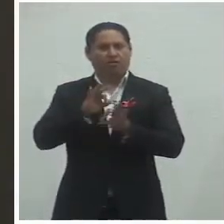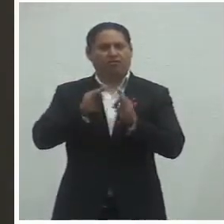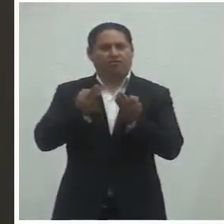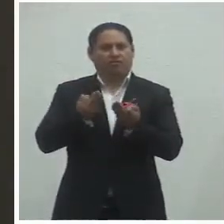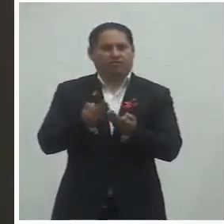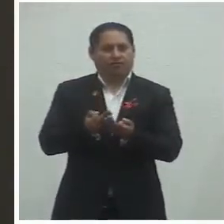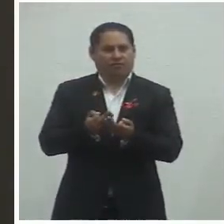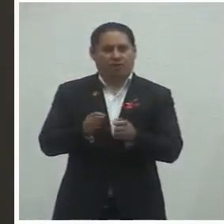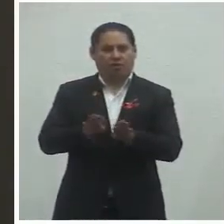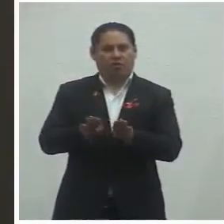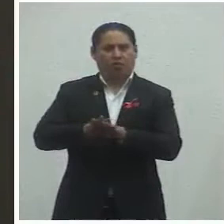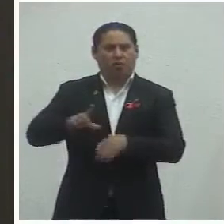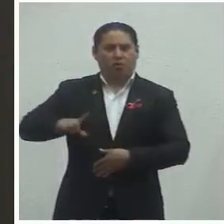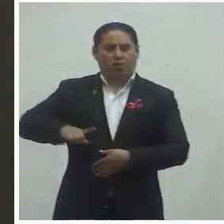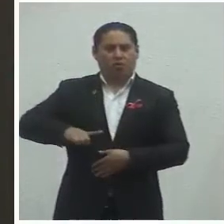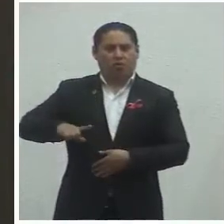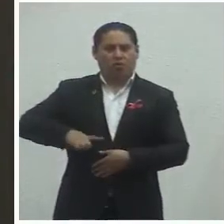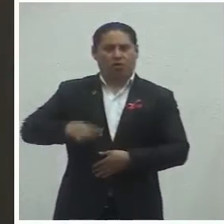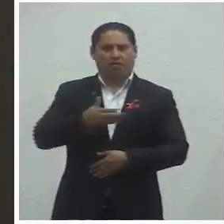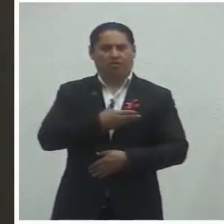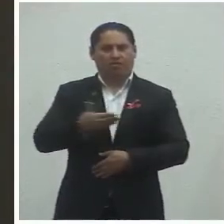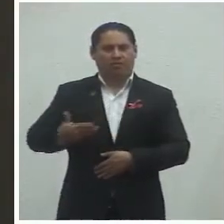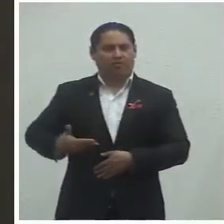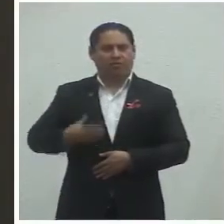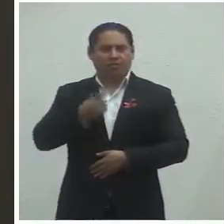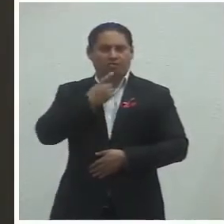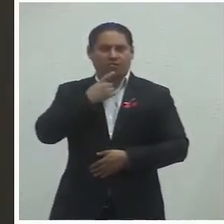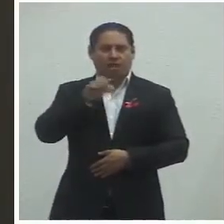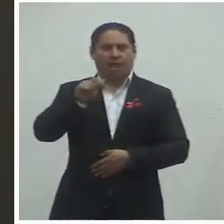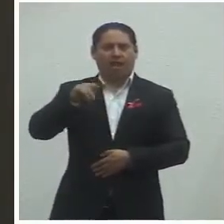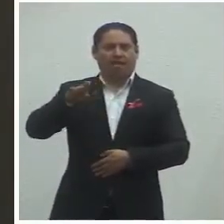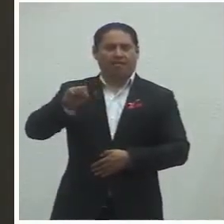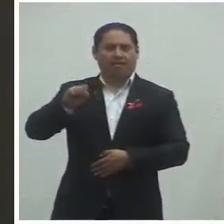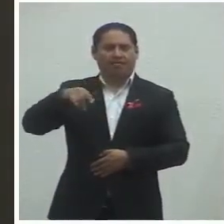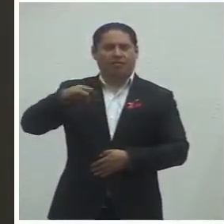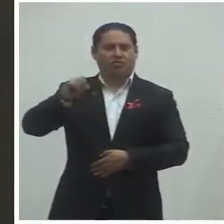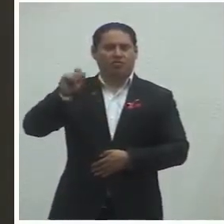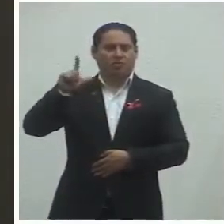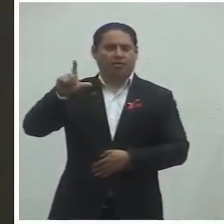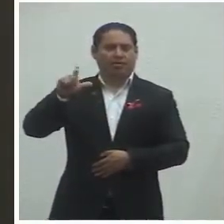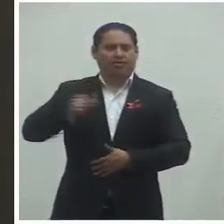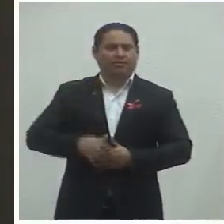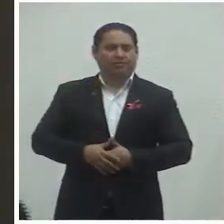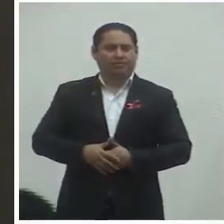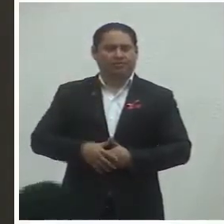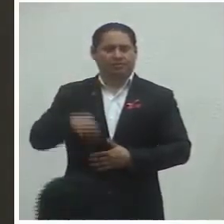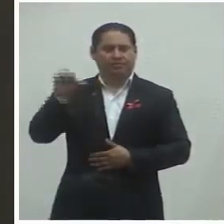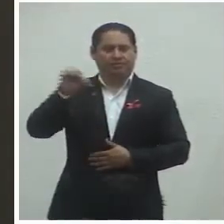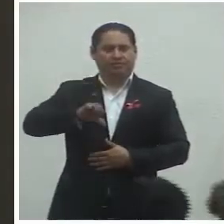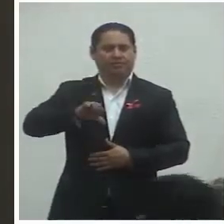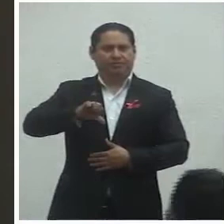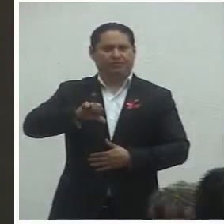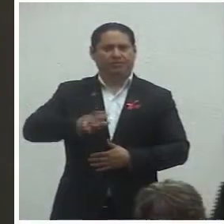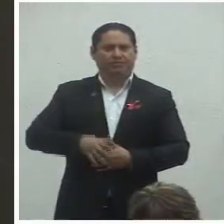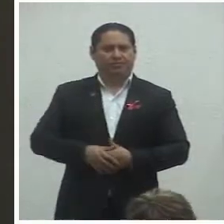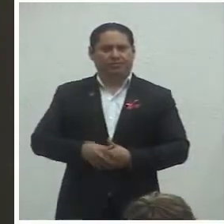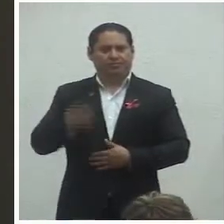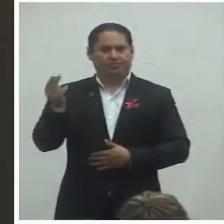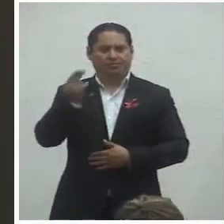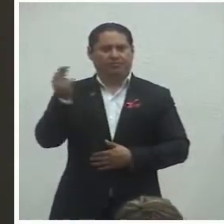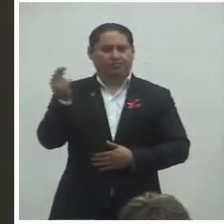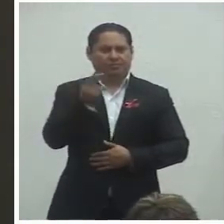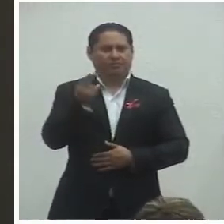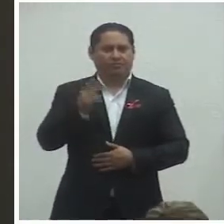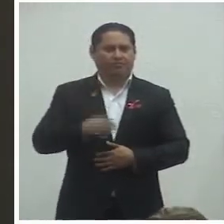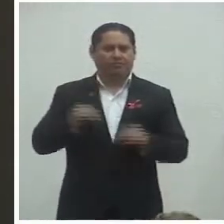de gobernar con el presidente Andrés Manuel López Obrador. Y hoy es necesario